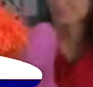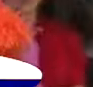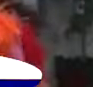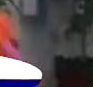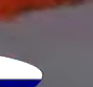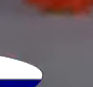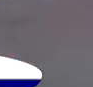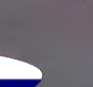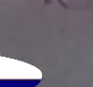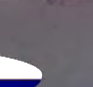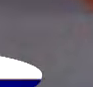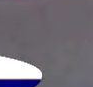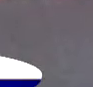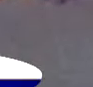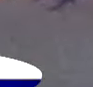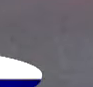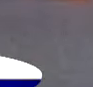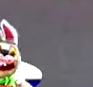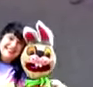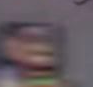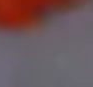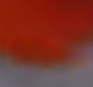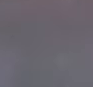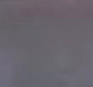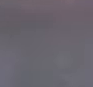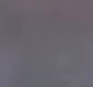Sésamo. No, yo quiero bailar, cha-cha-cha.